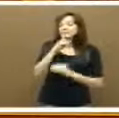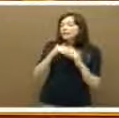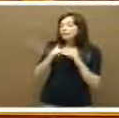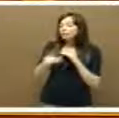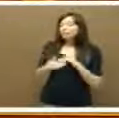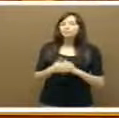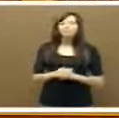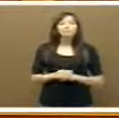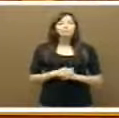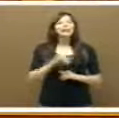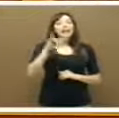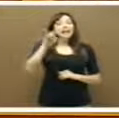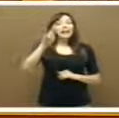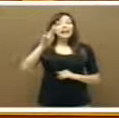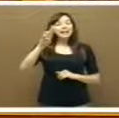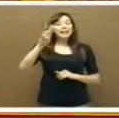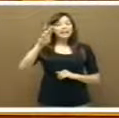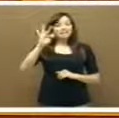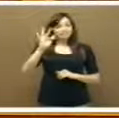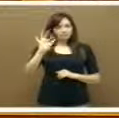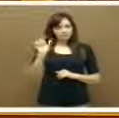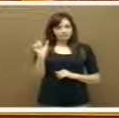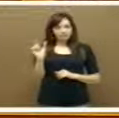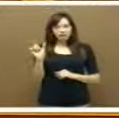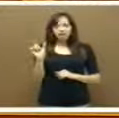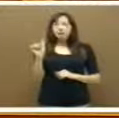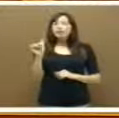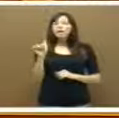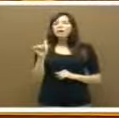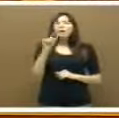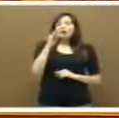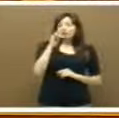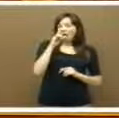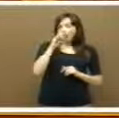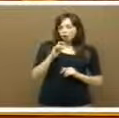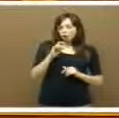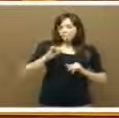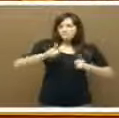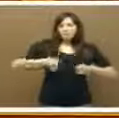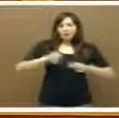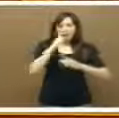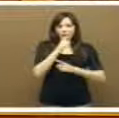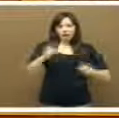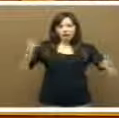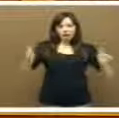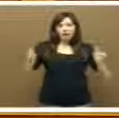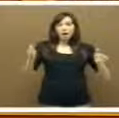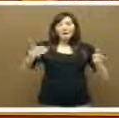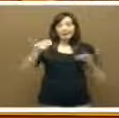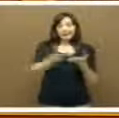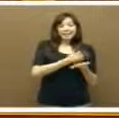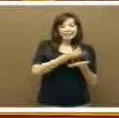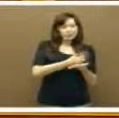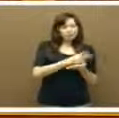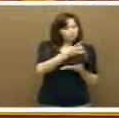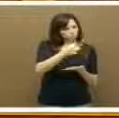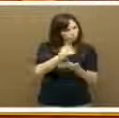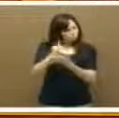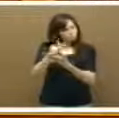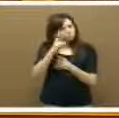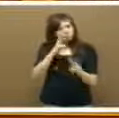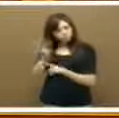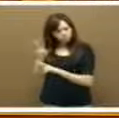El IRPF tiene vigencia desde este año. Es decir, los ingresos y tienen la oportunidad de